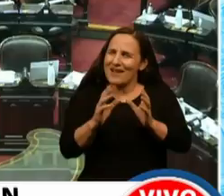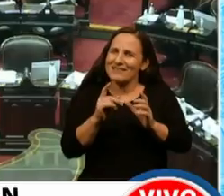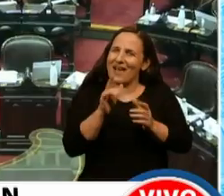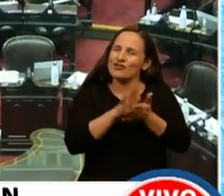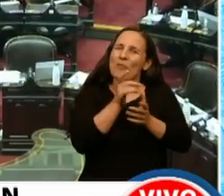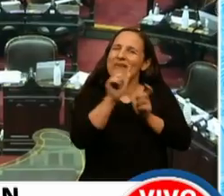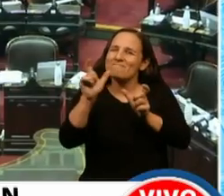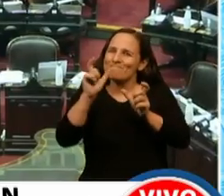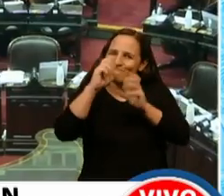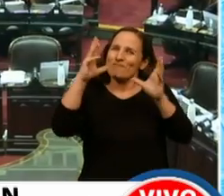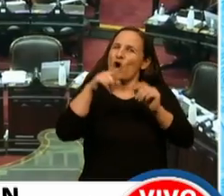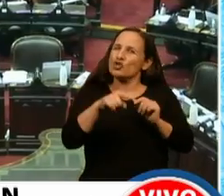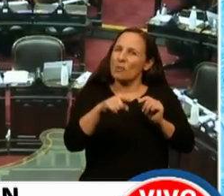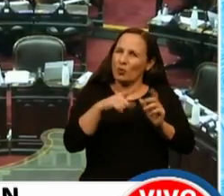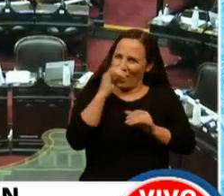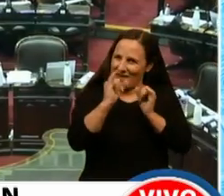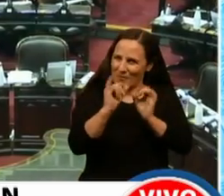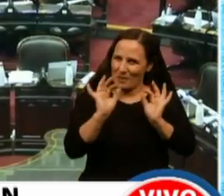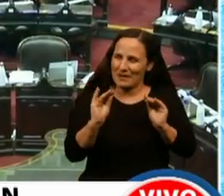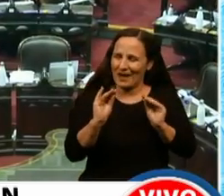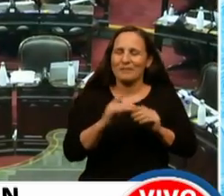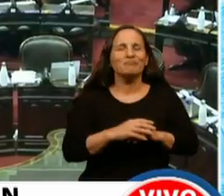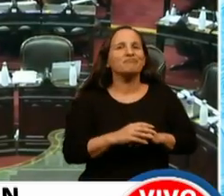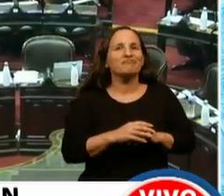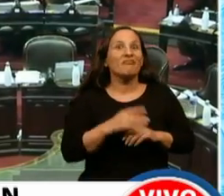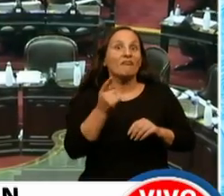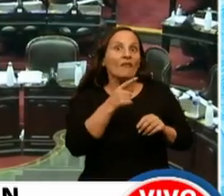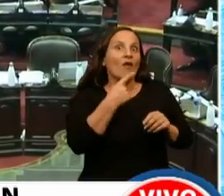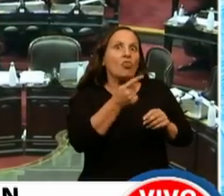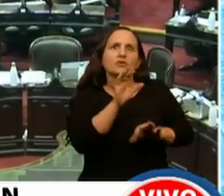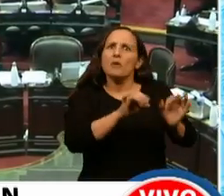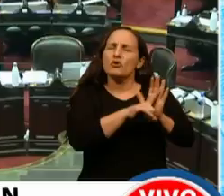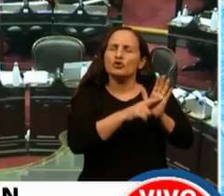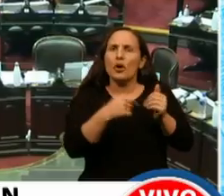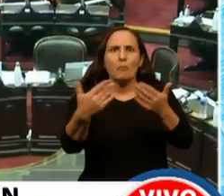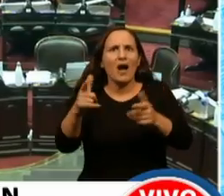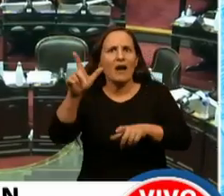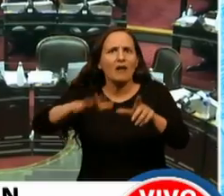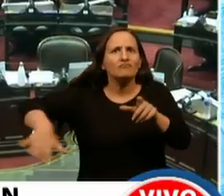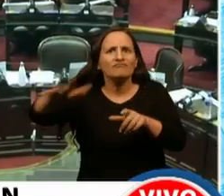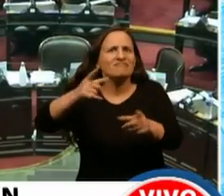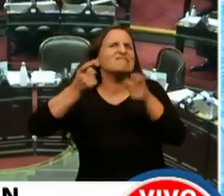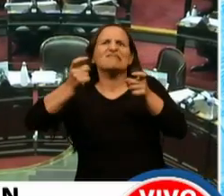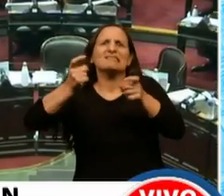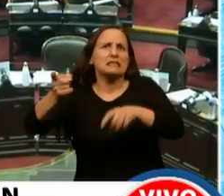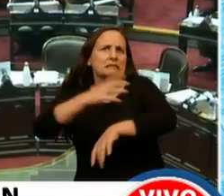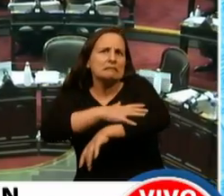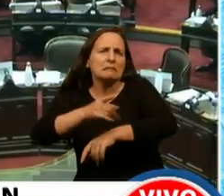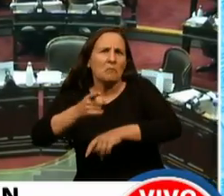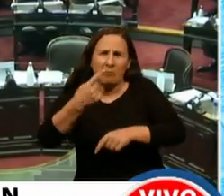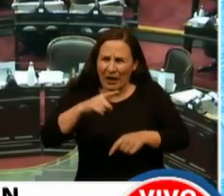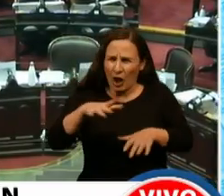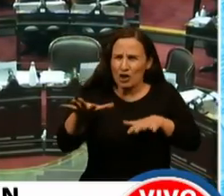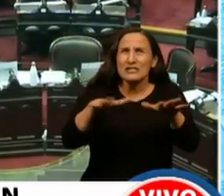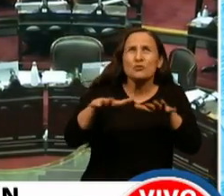se cree que es una medida para beneficiar a los sectores más desfavorecidos cuando en realidad gran parte de la población en